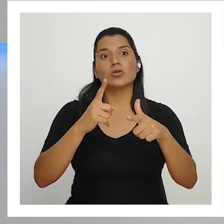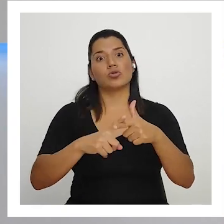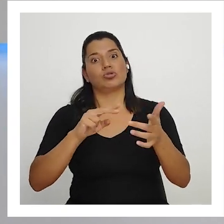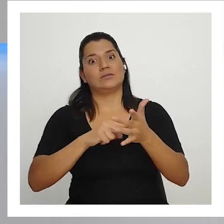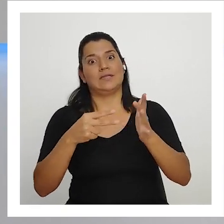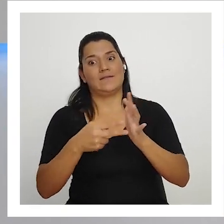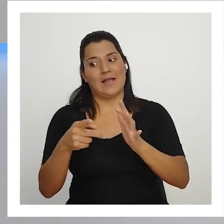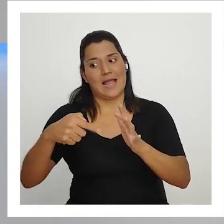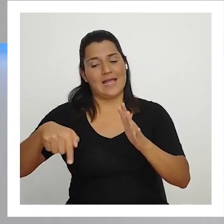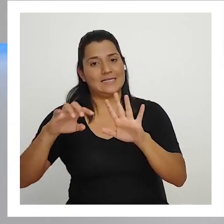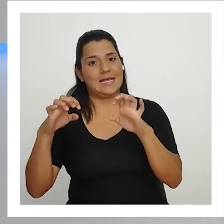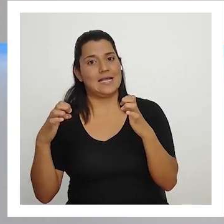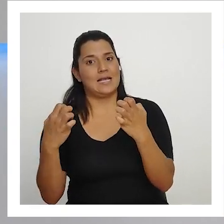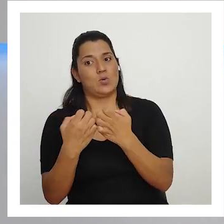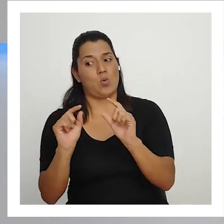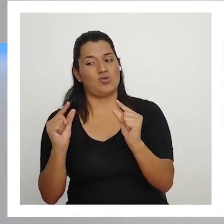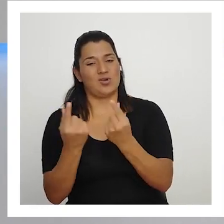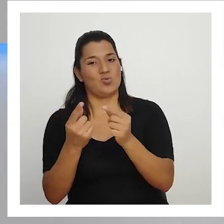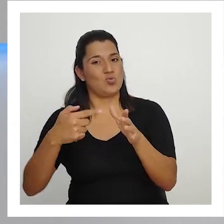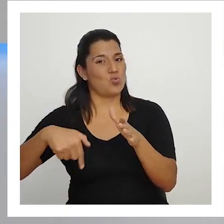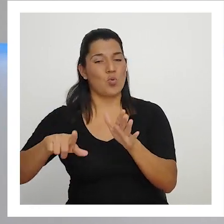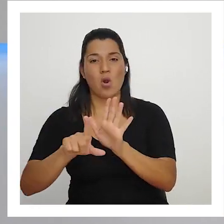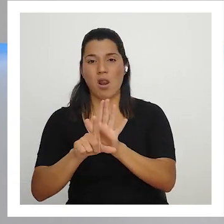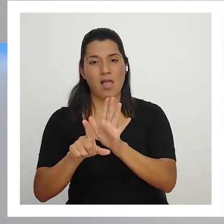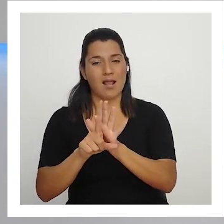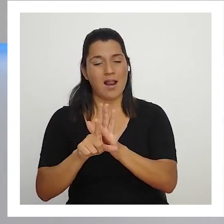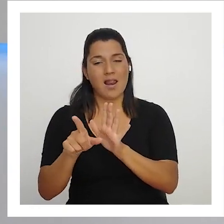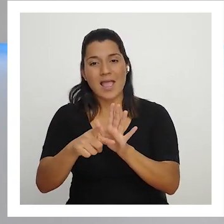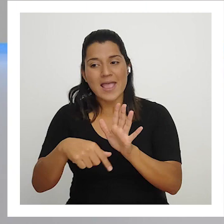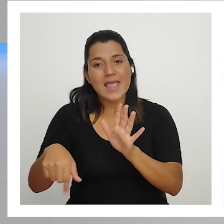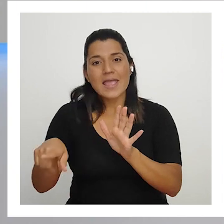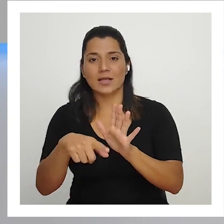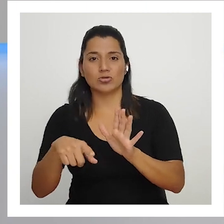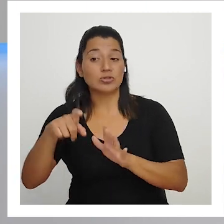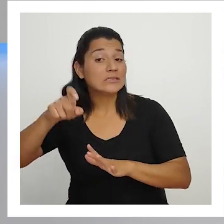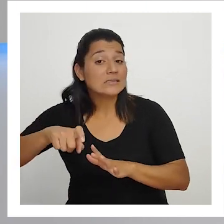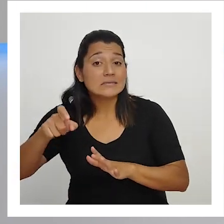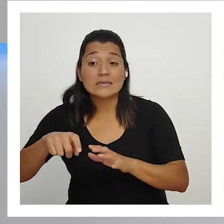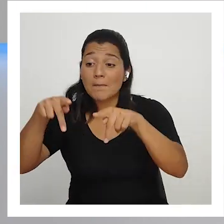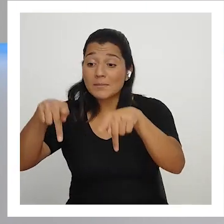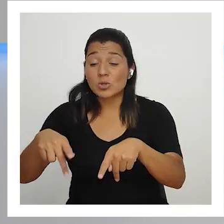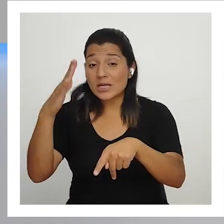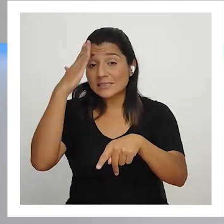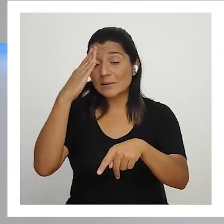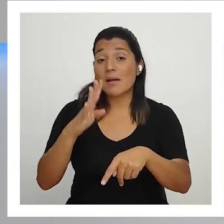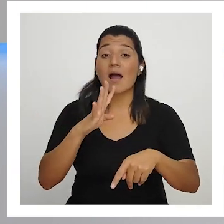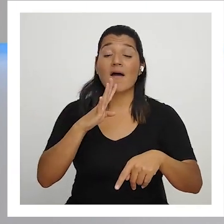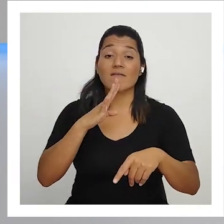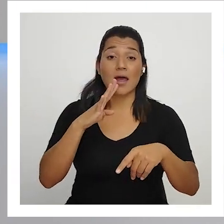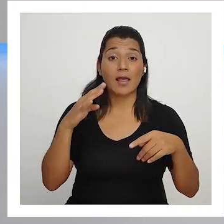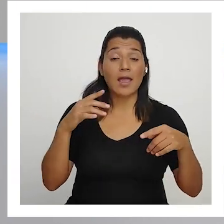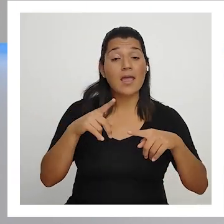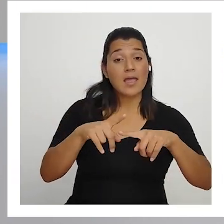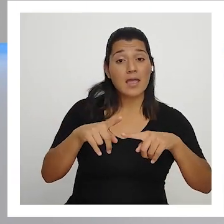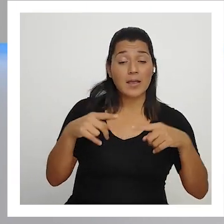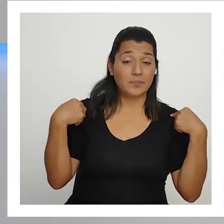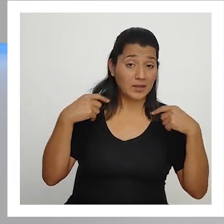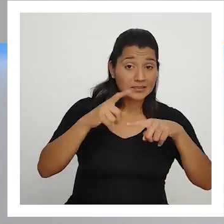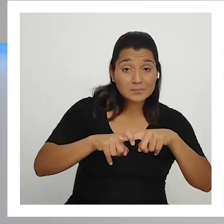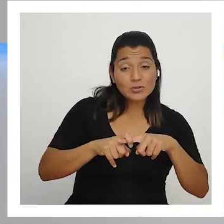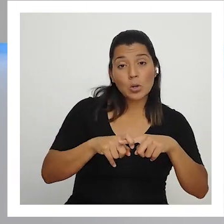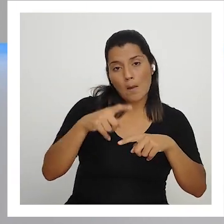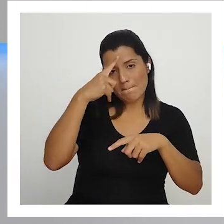autoridades estadounidenses de que lamentablemente no solamente personas en territorio nacional han sido víctimas, sino que además también esta estructura